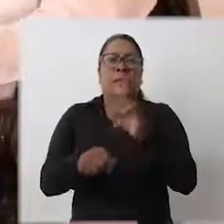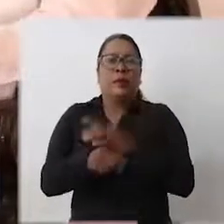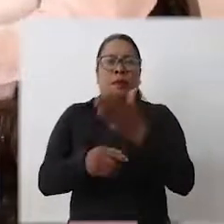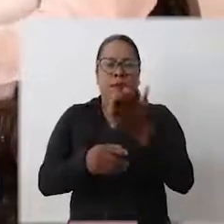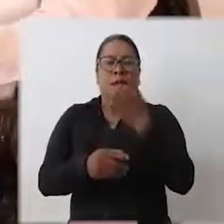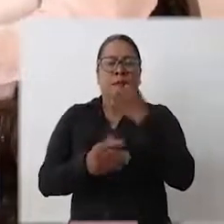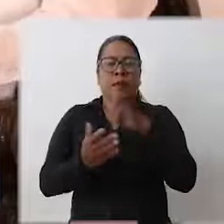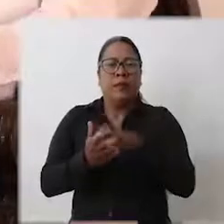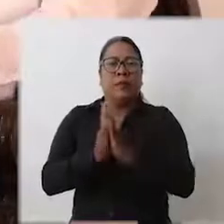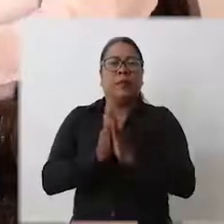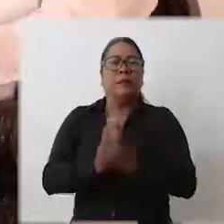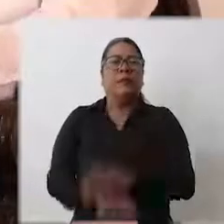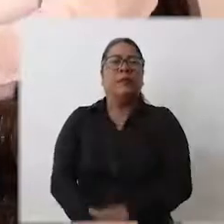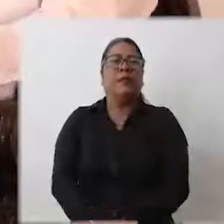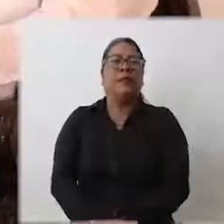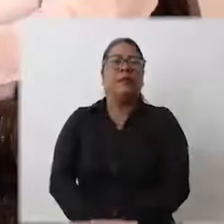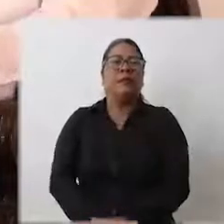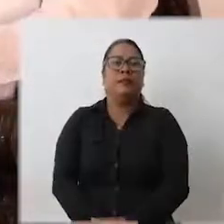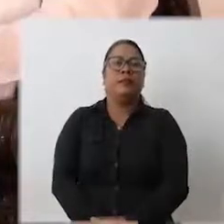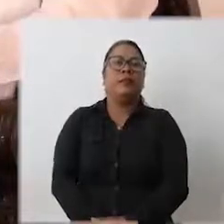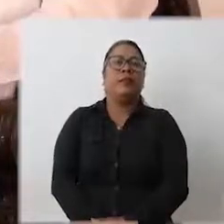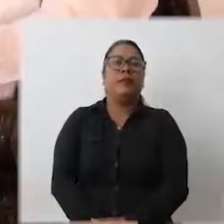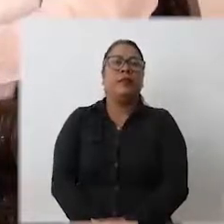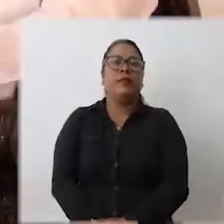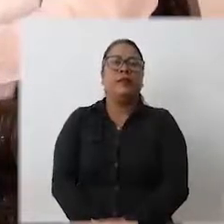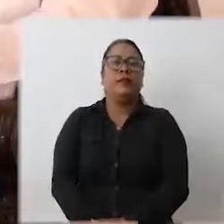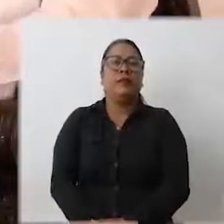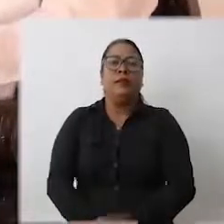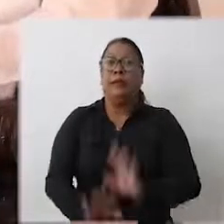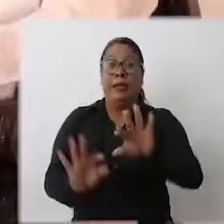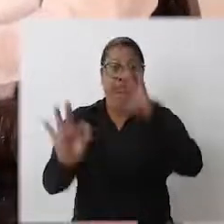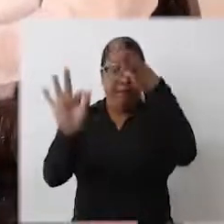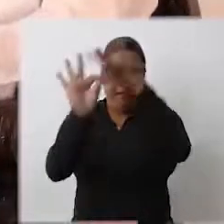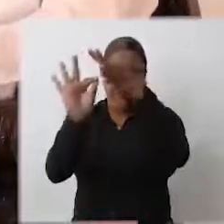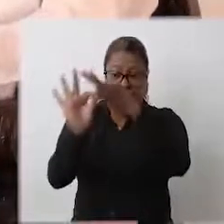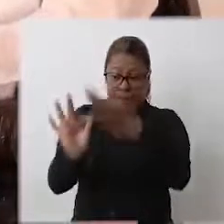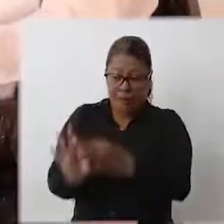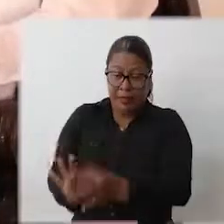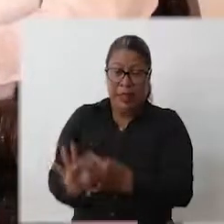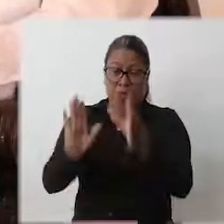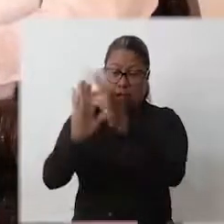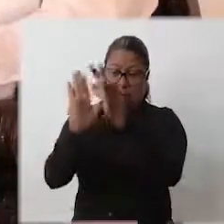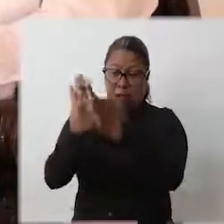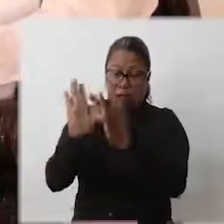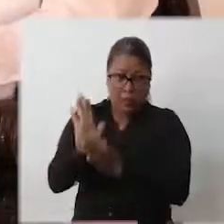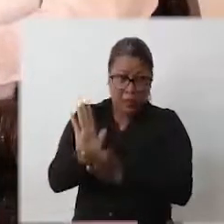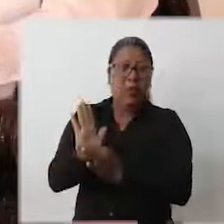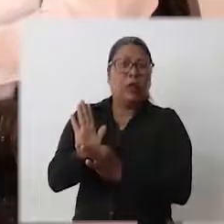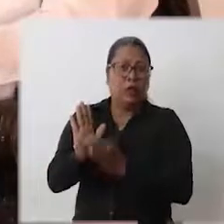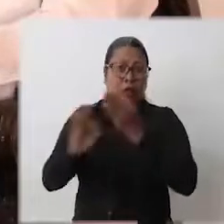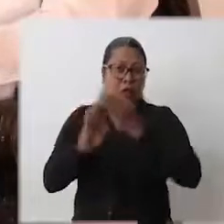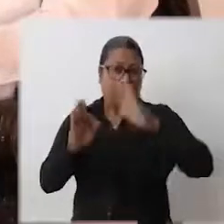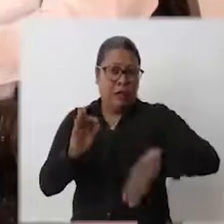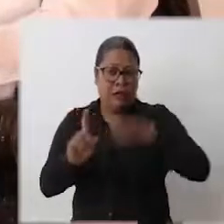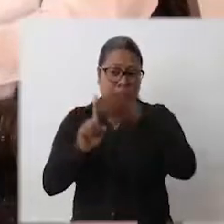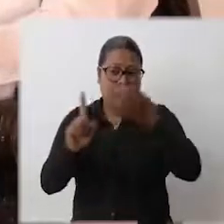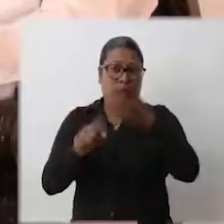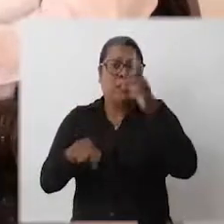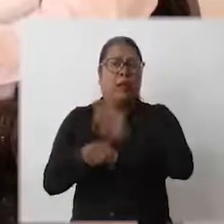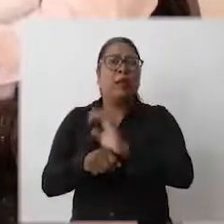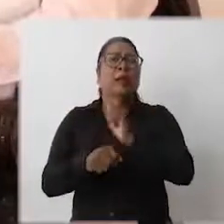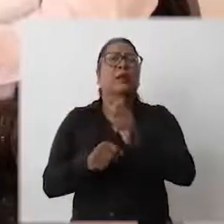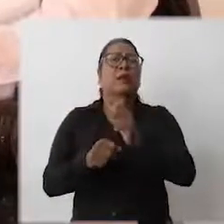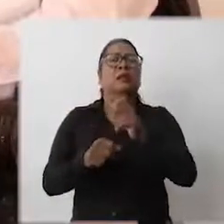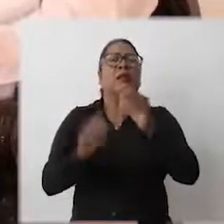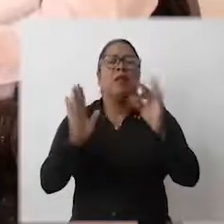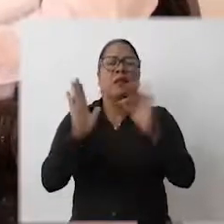llamado, porque si bien falta todavía para el día, lo cierto es que el 21 no puede quedar sin silencio y que estas